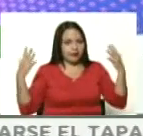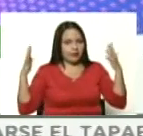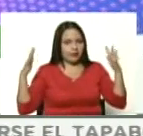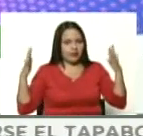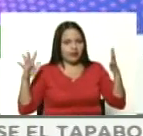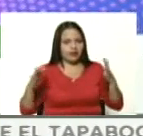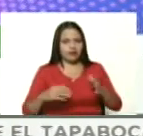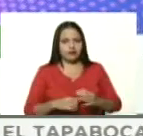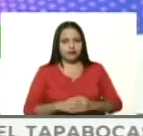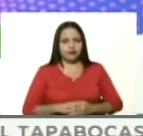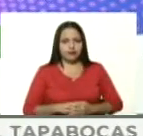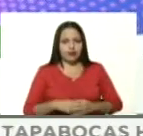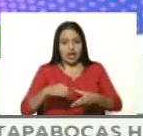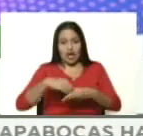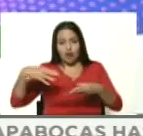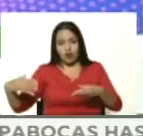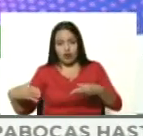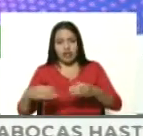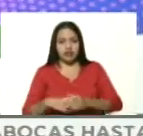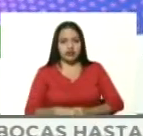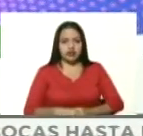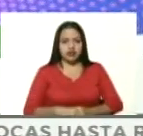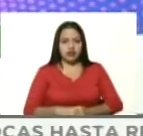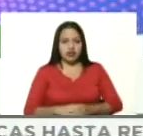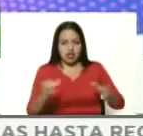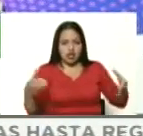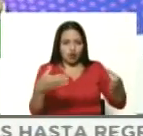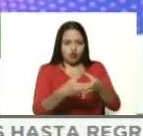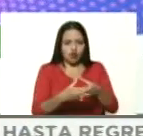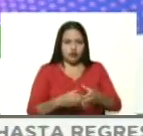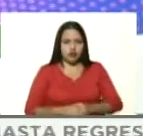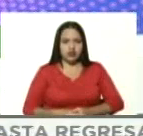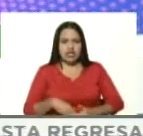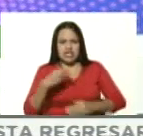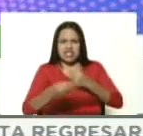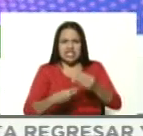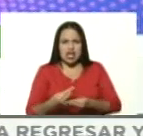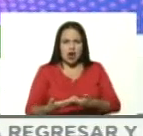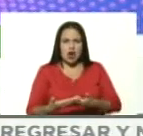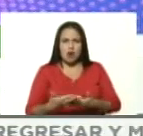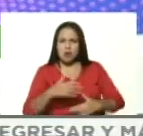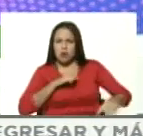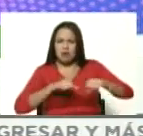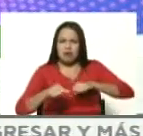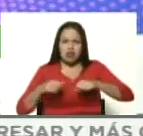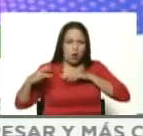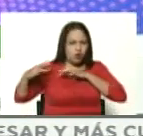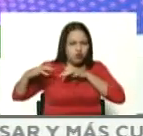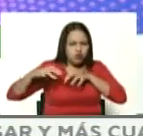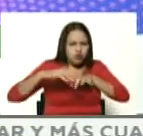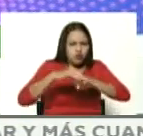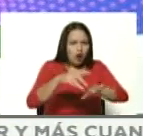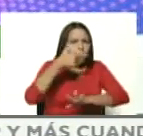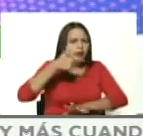a las afueras de la cumbre. Se dieron grandes movilizaciones de masa,